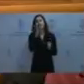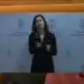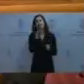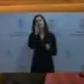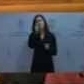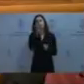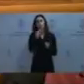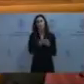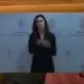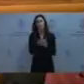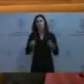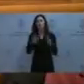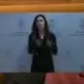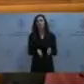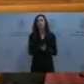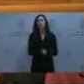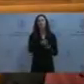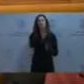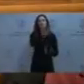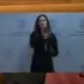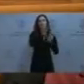es de